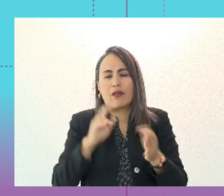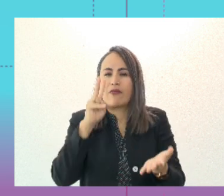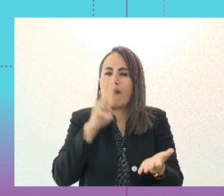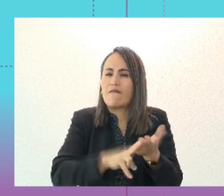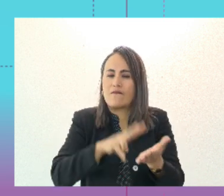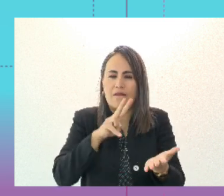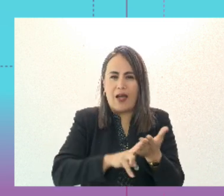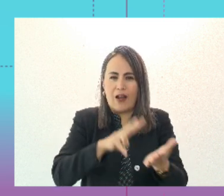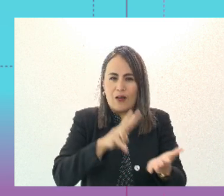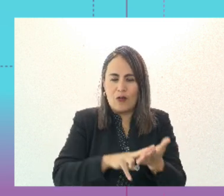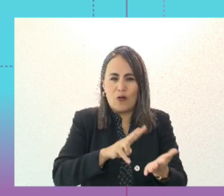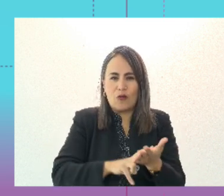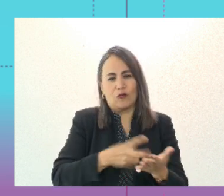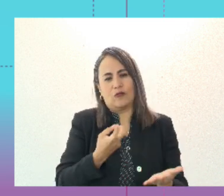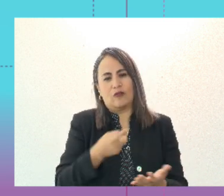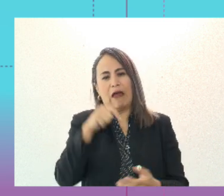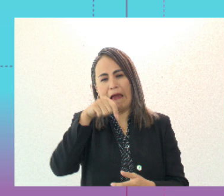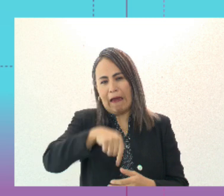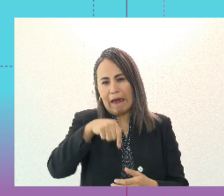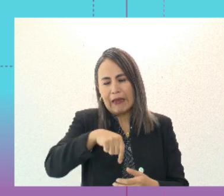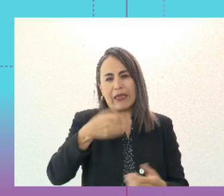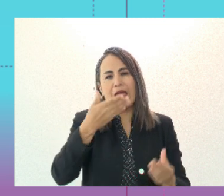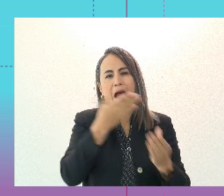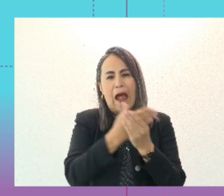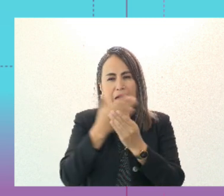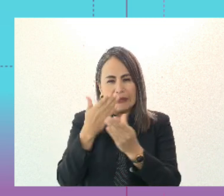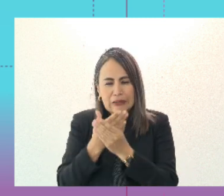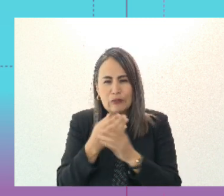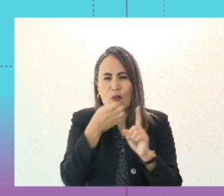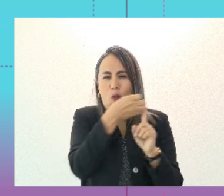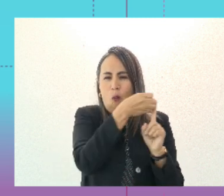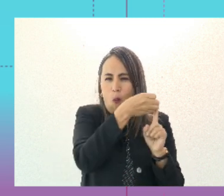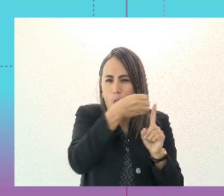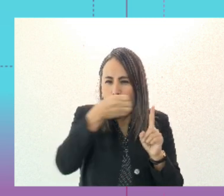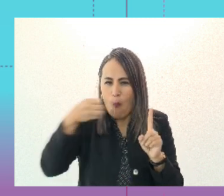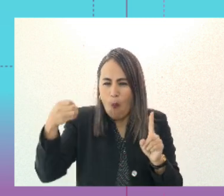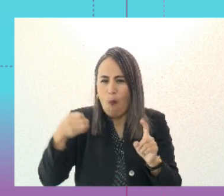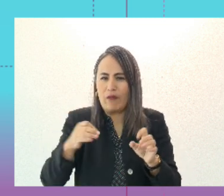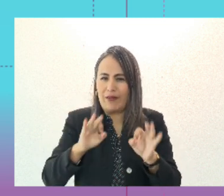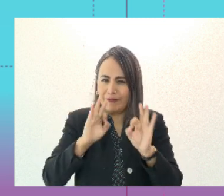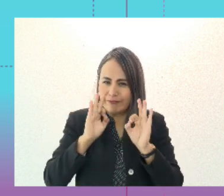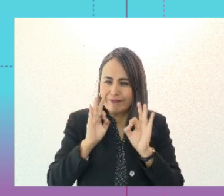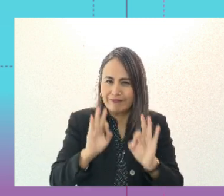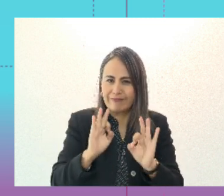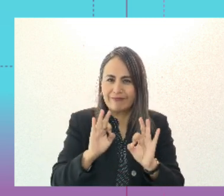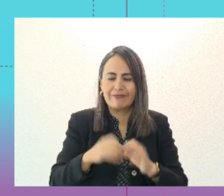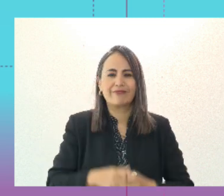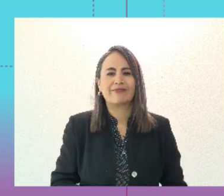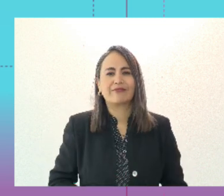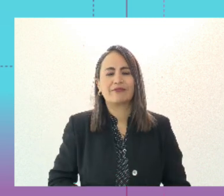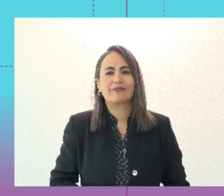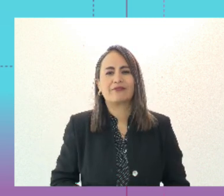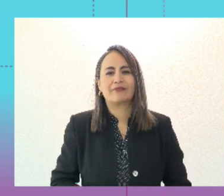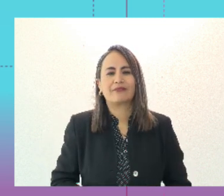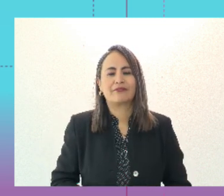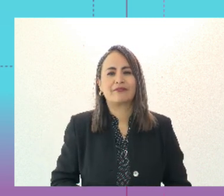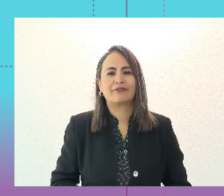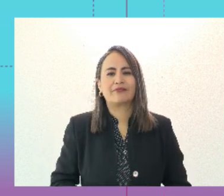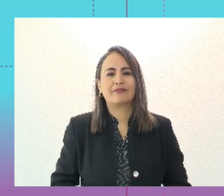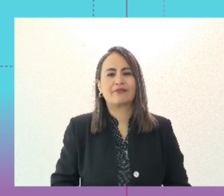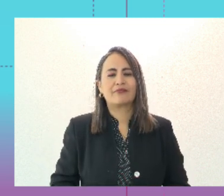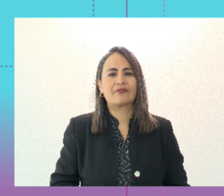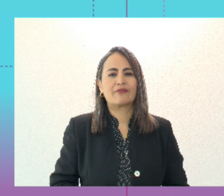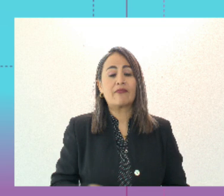tener archivos bien integrados. Son quienes finalmente están